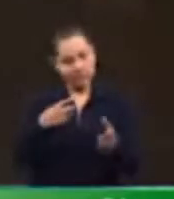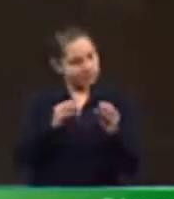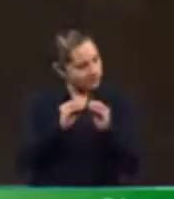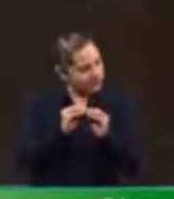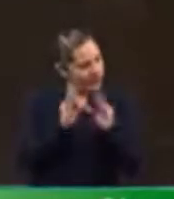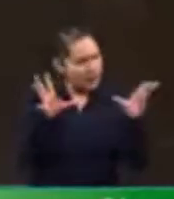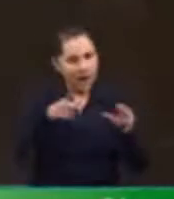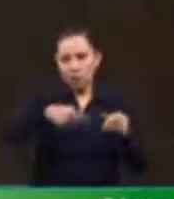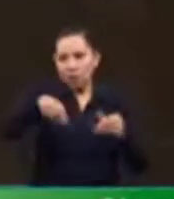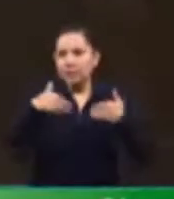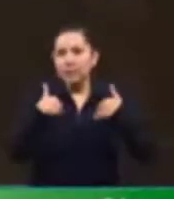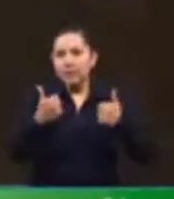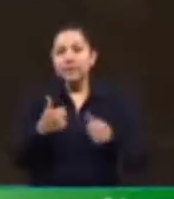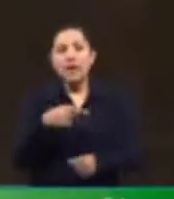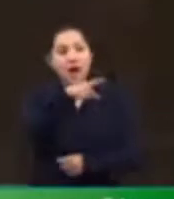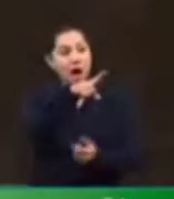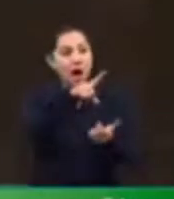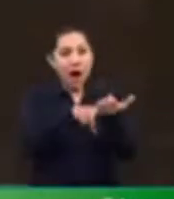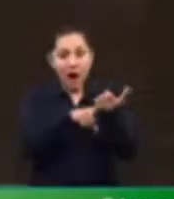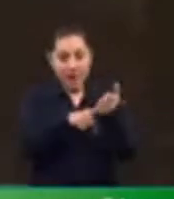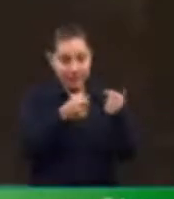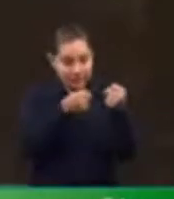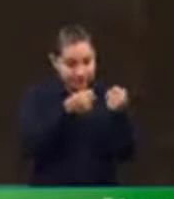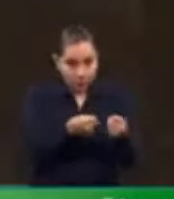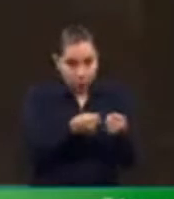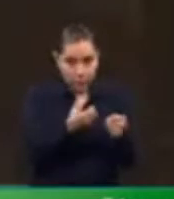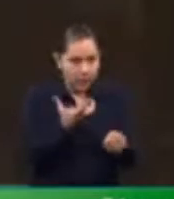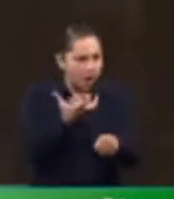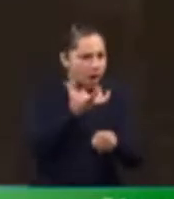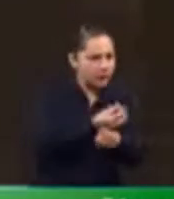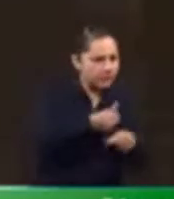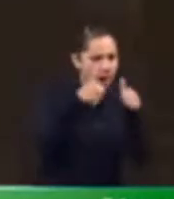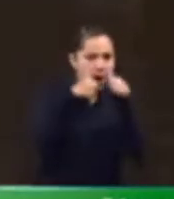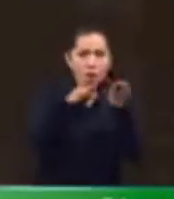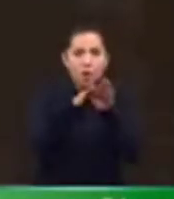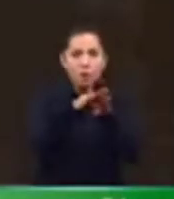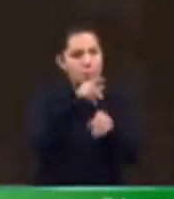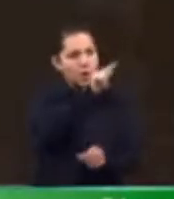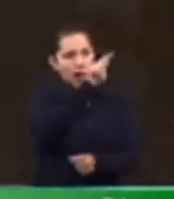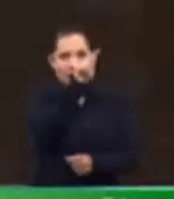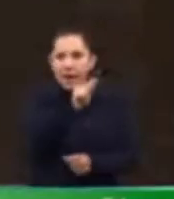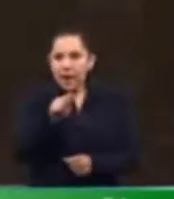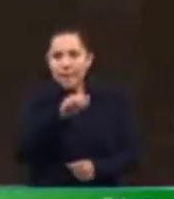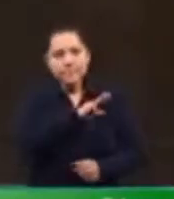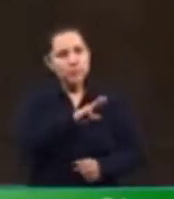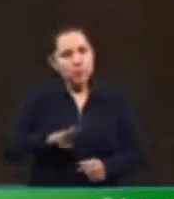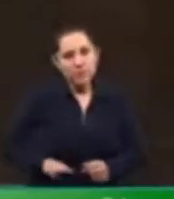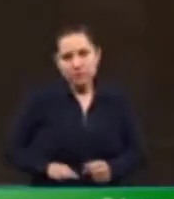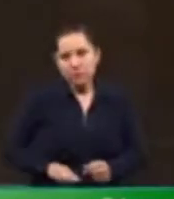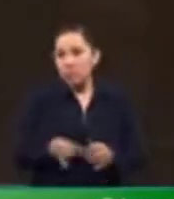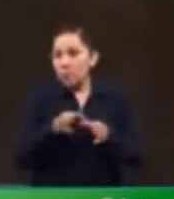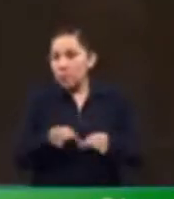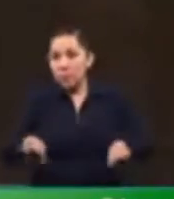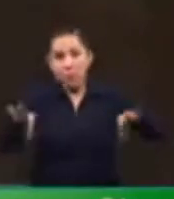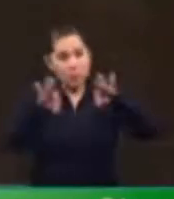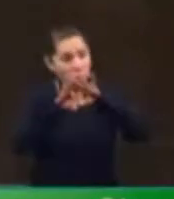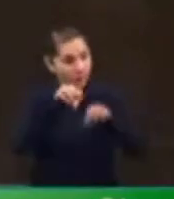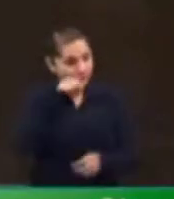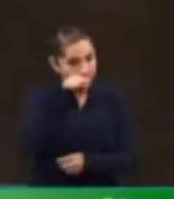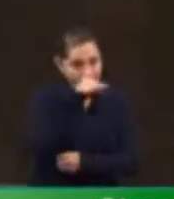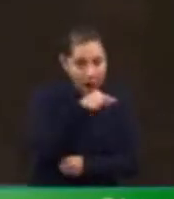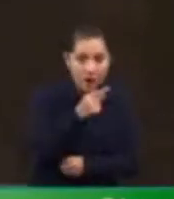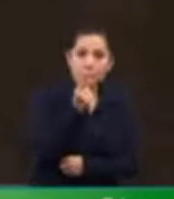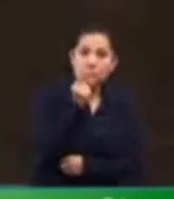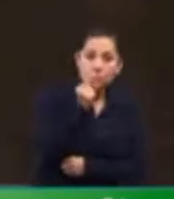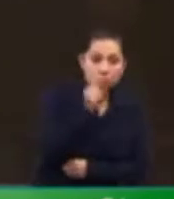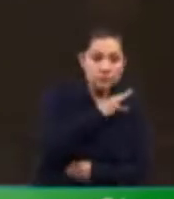en principio el problema de la seguridad. Son ahí en las policías municipales donde tenemos que fortalecer y atender